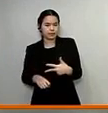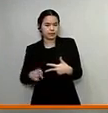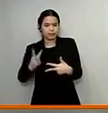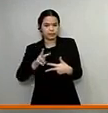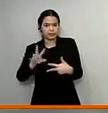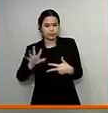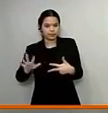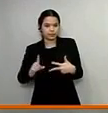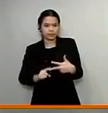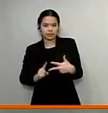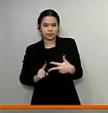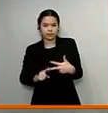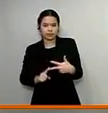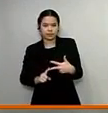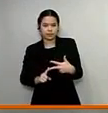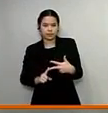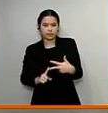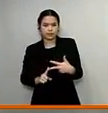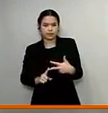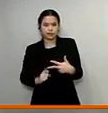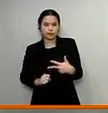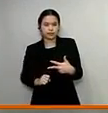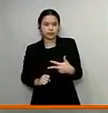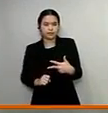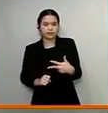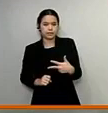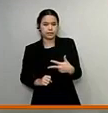27, tercer número ganador, atentos.